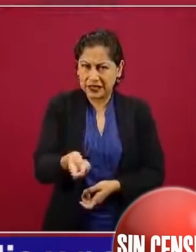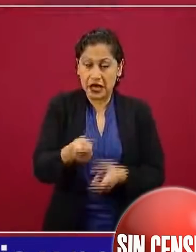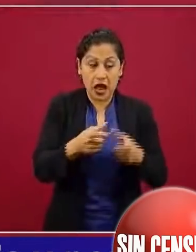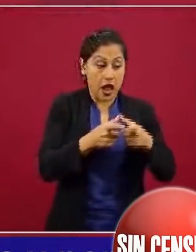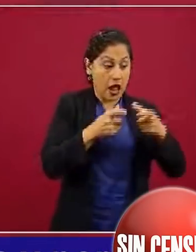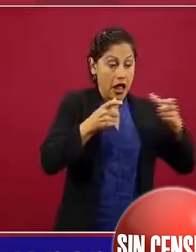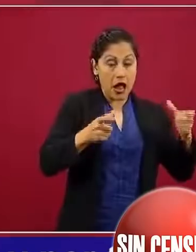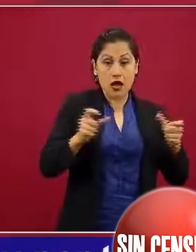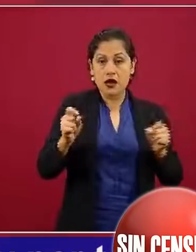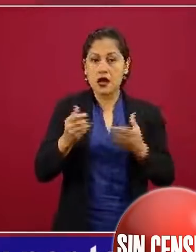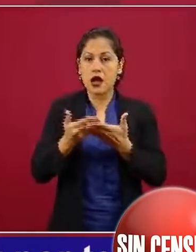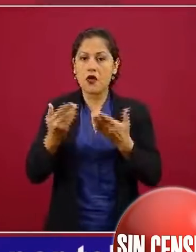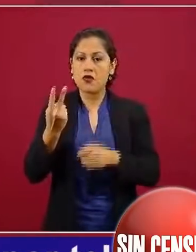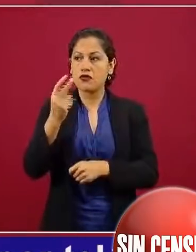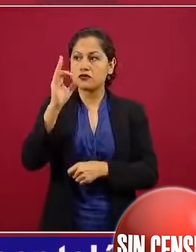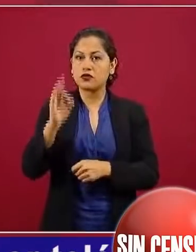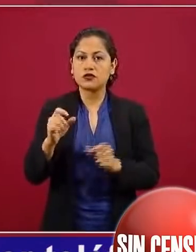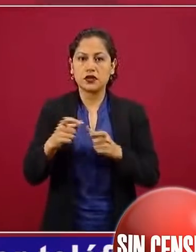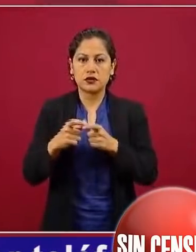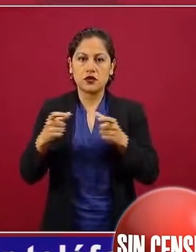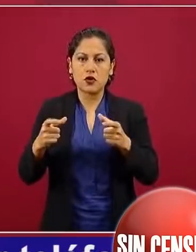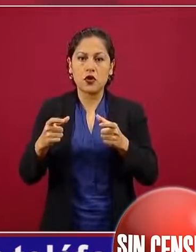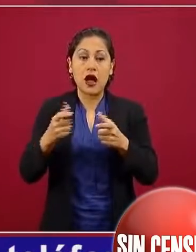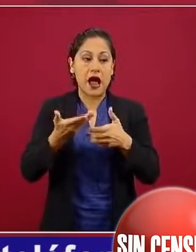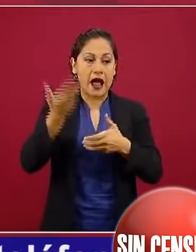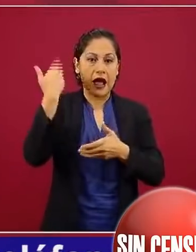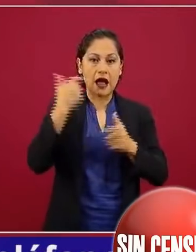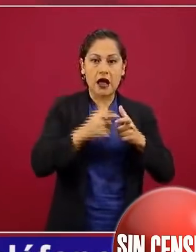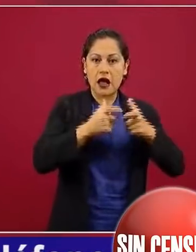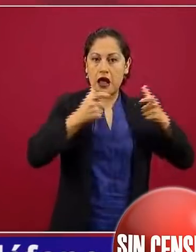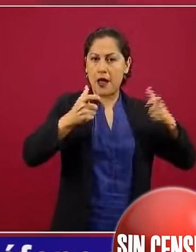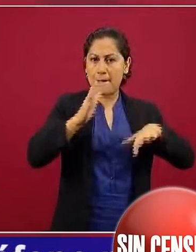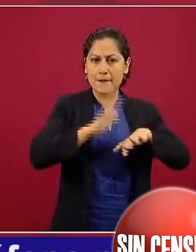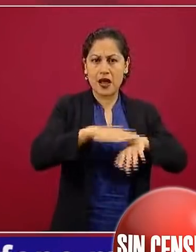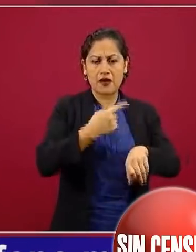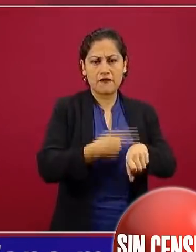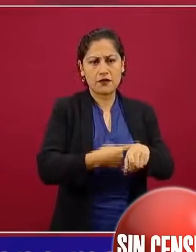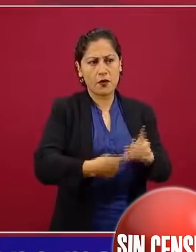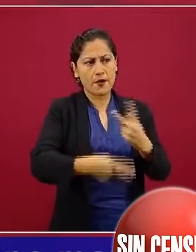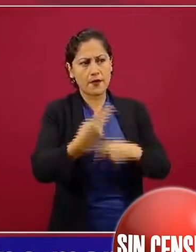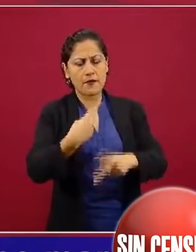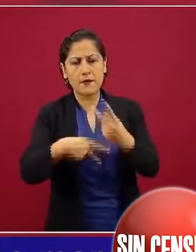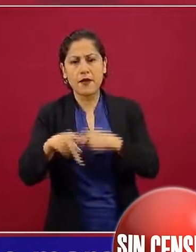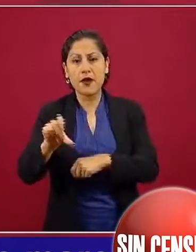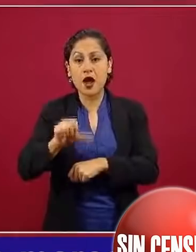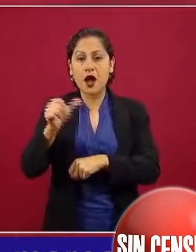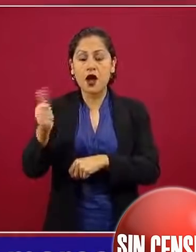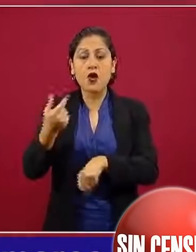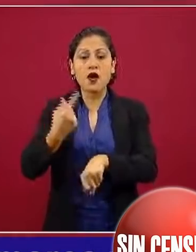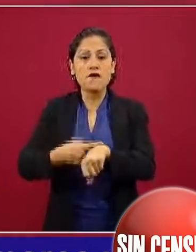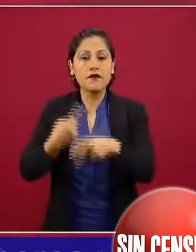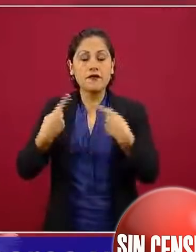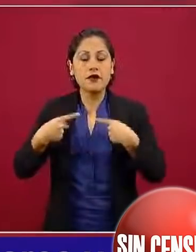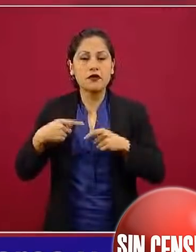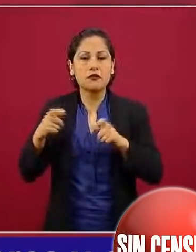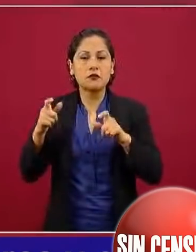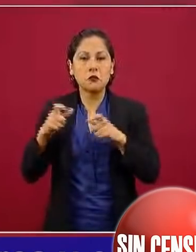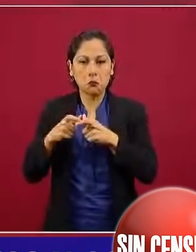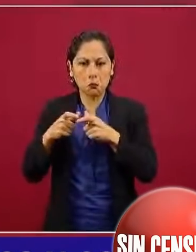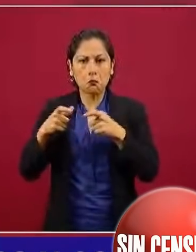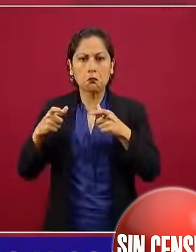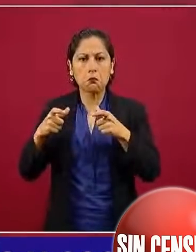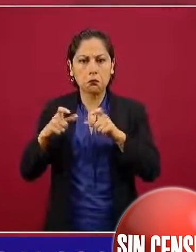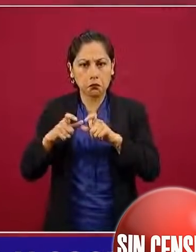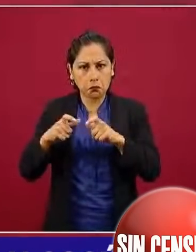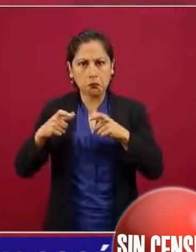2% de un número cada vez más grande, y el número absoluto de casos es cada vez más grande. No hay duda alguna que